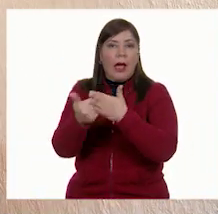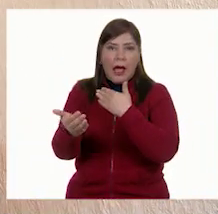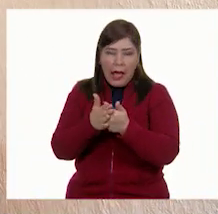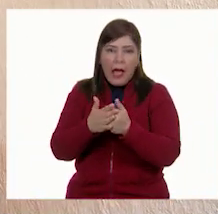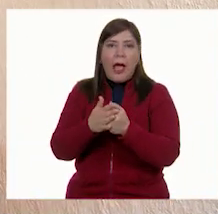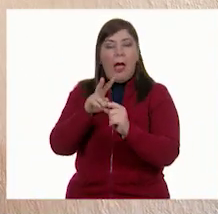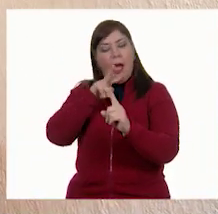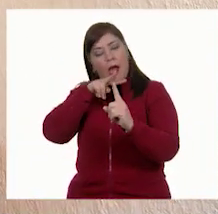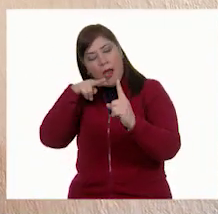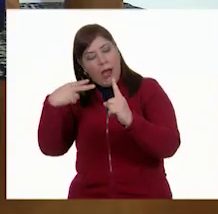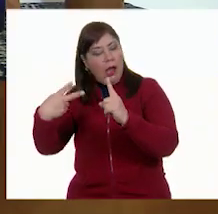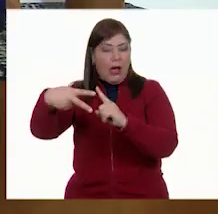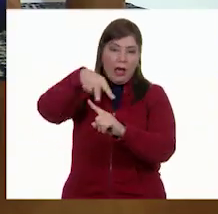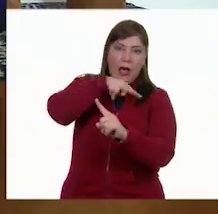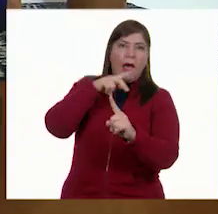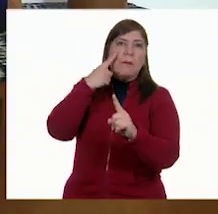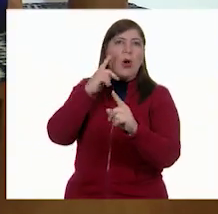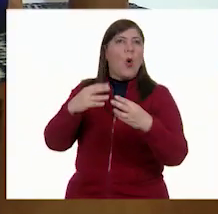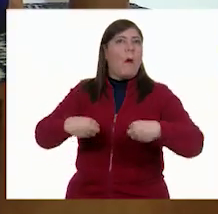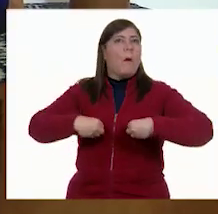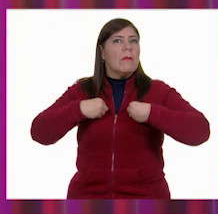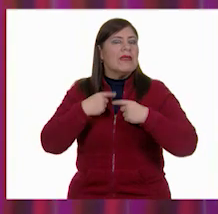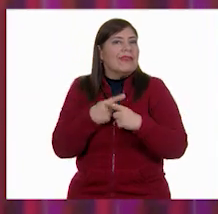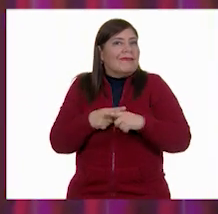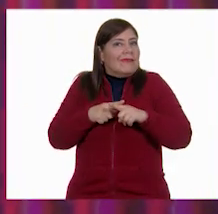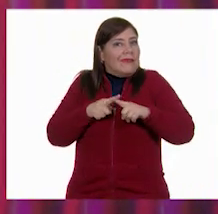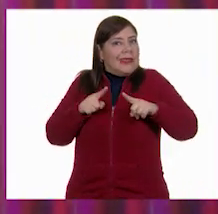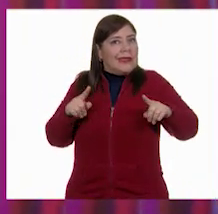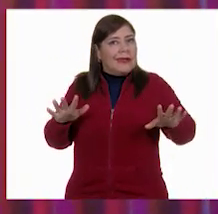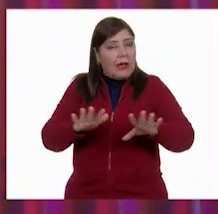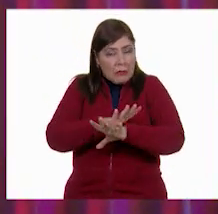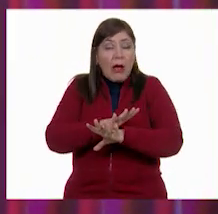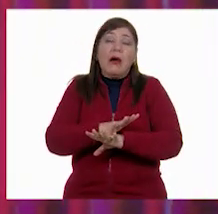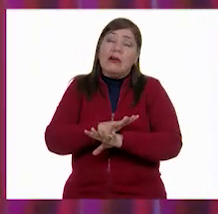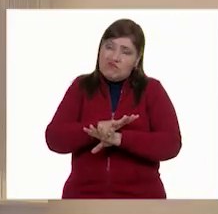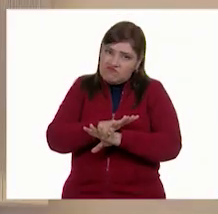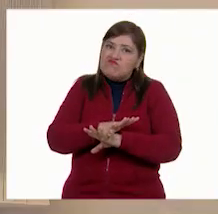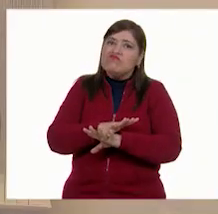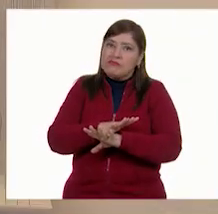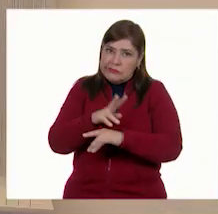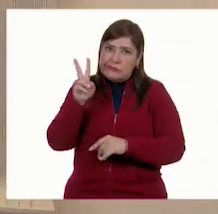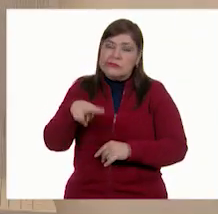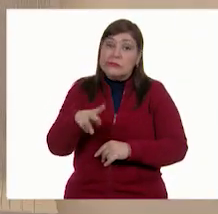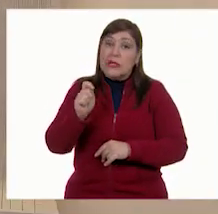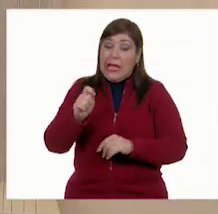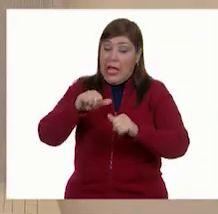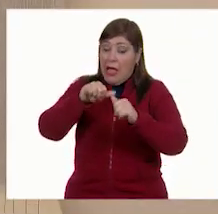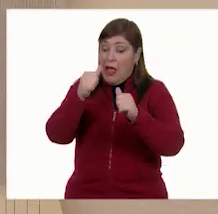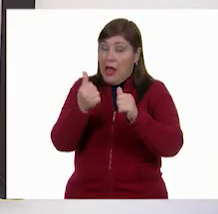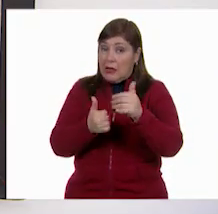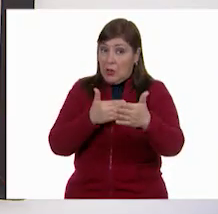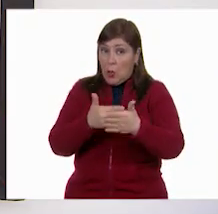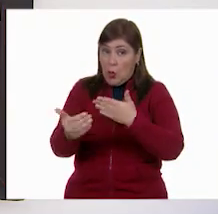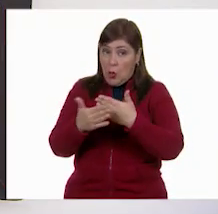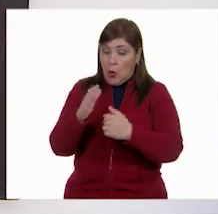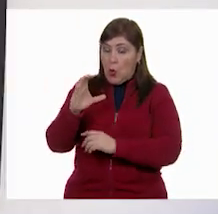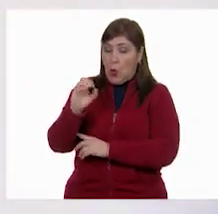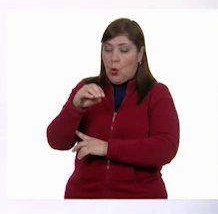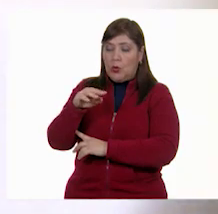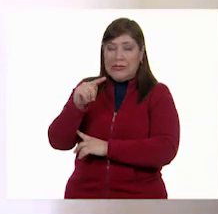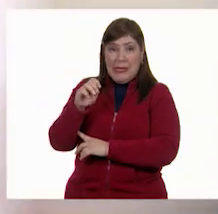ver la vida de otra manera. Y tienes razón, porque el arte contemporáneo a veces la gente dice, pues